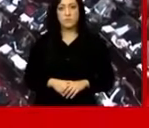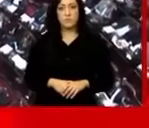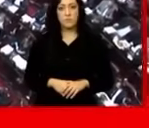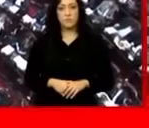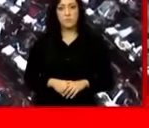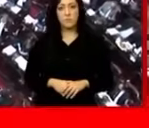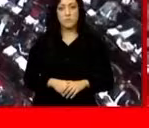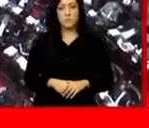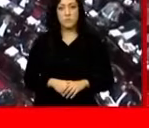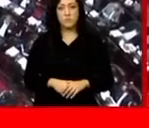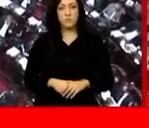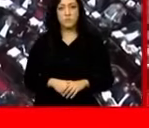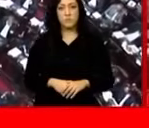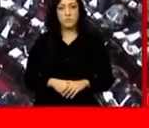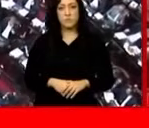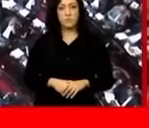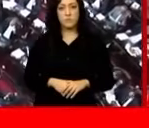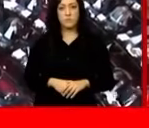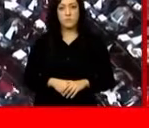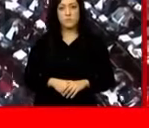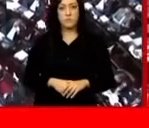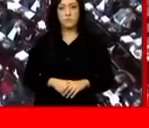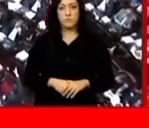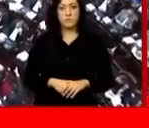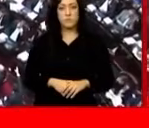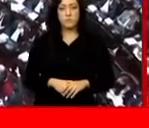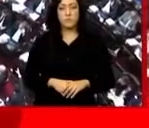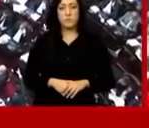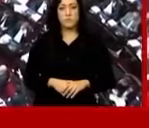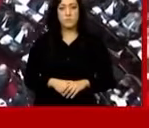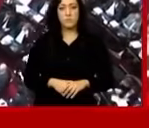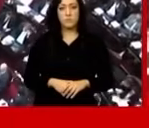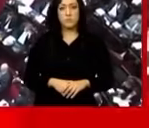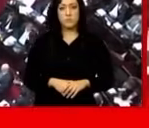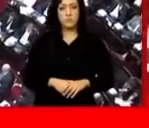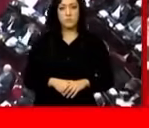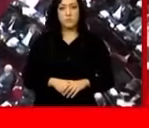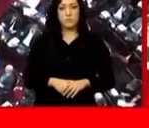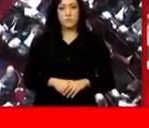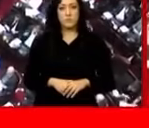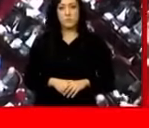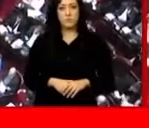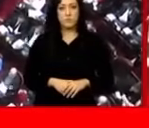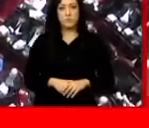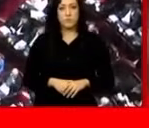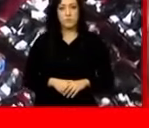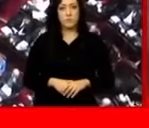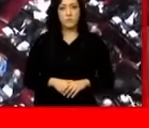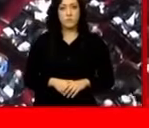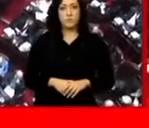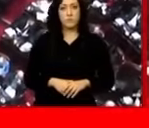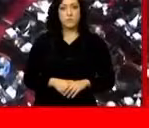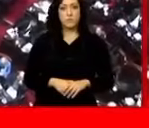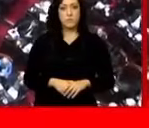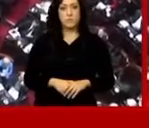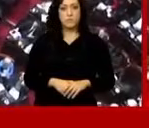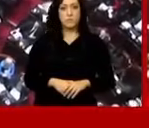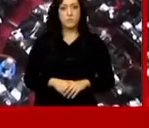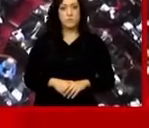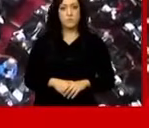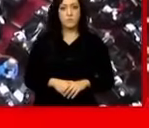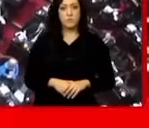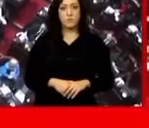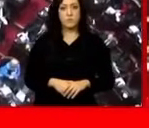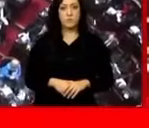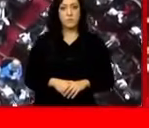también hay otras razones, como por ejemplo la recesión, el derrumbe del consumo. Sí, supongamos que de aquí a mitad de año el gobierno logra controlar la inflación, va a venir el otro